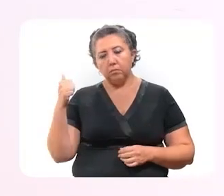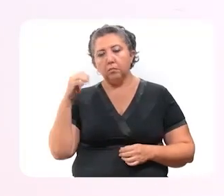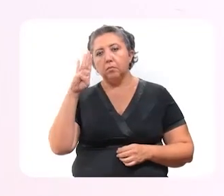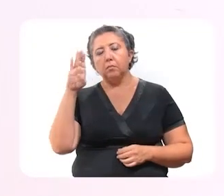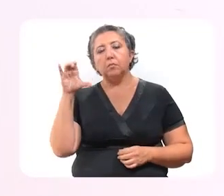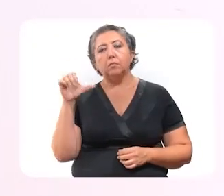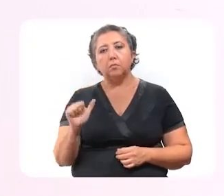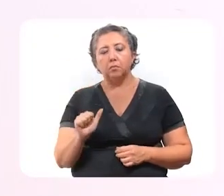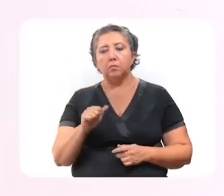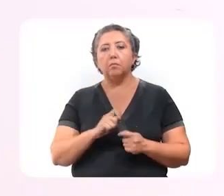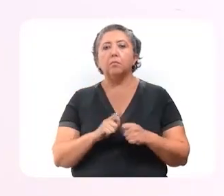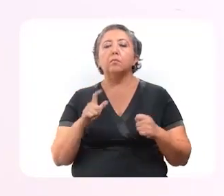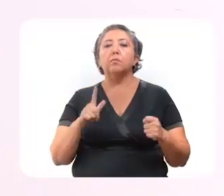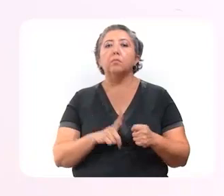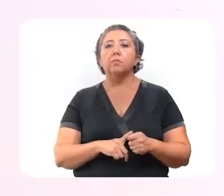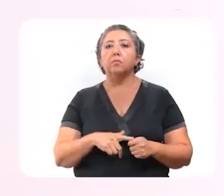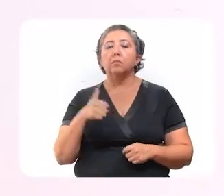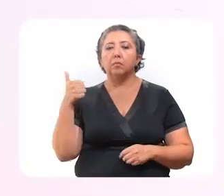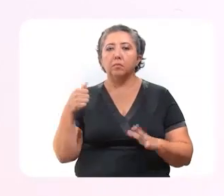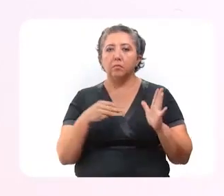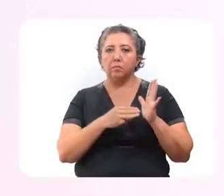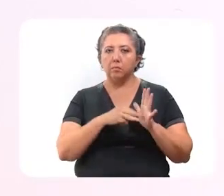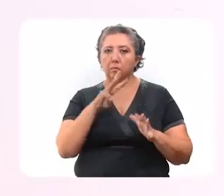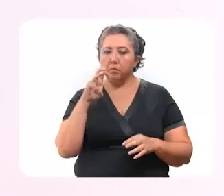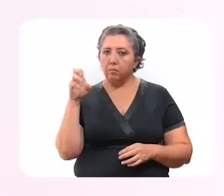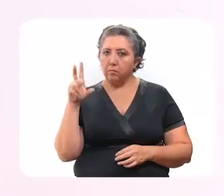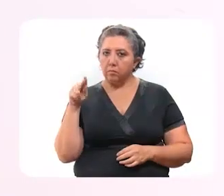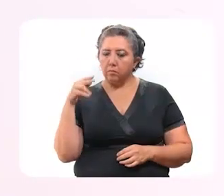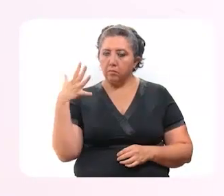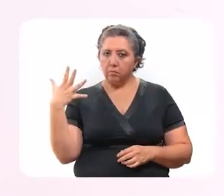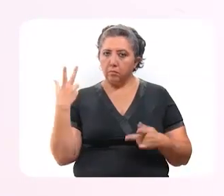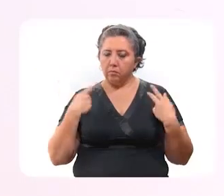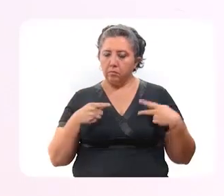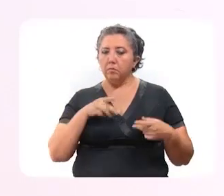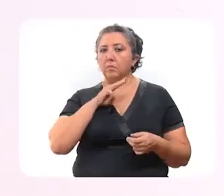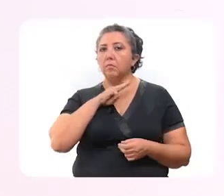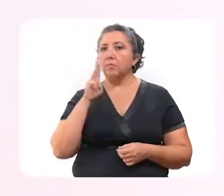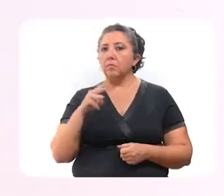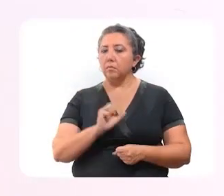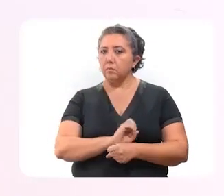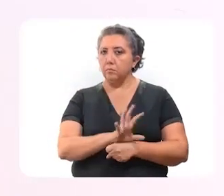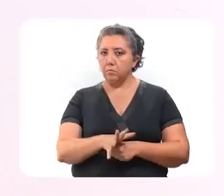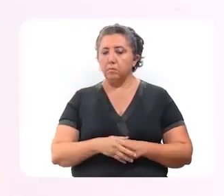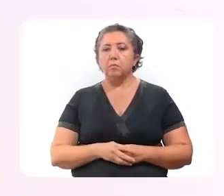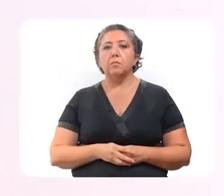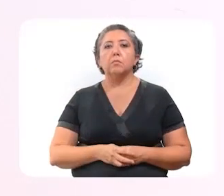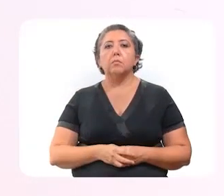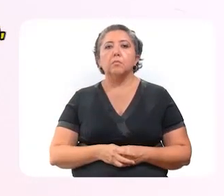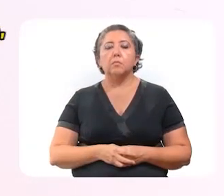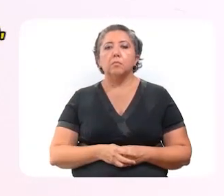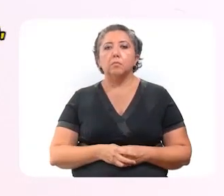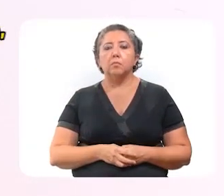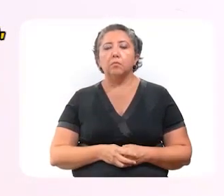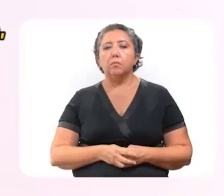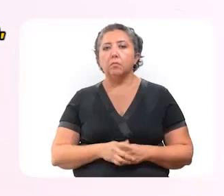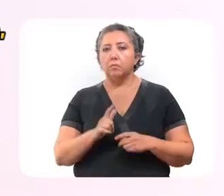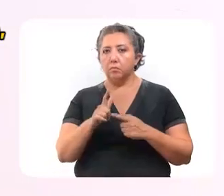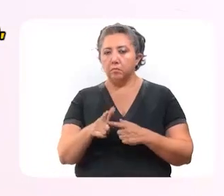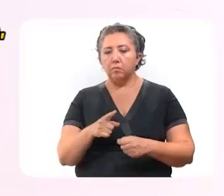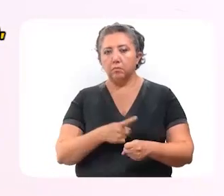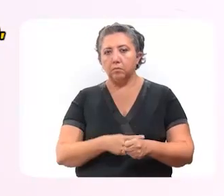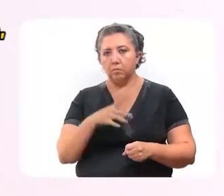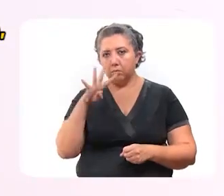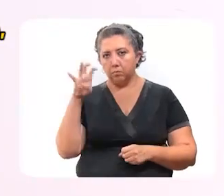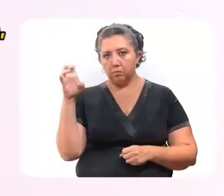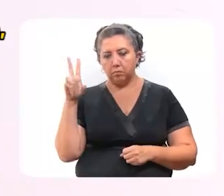Baca. En total, son 6.385 las personas fallecidas a causa del coronavirus. De los casos